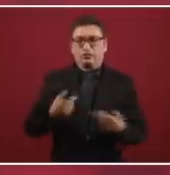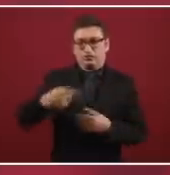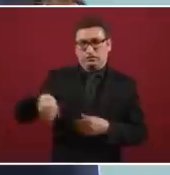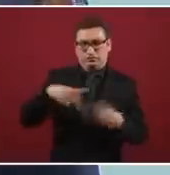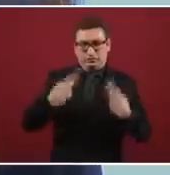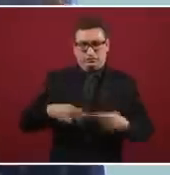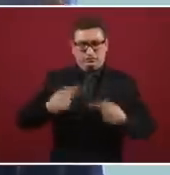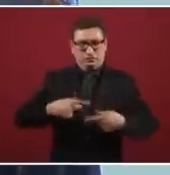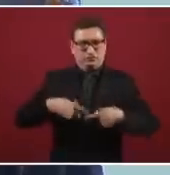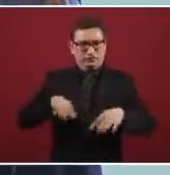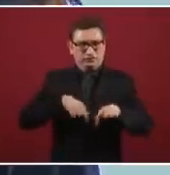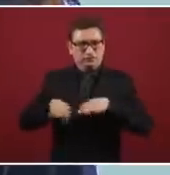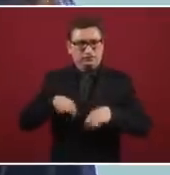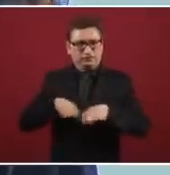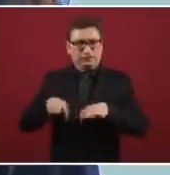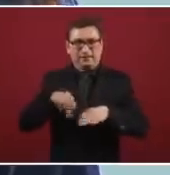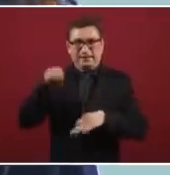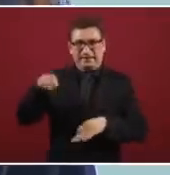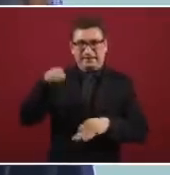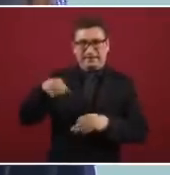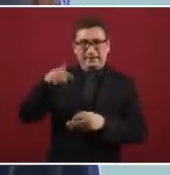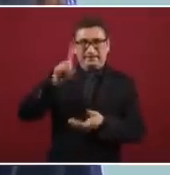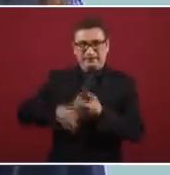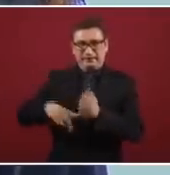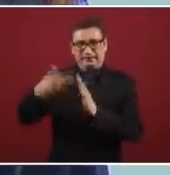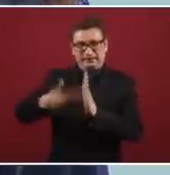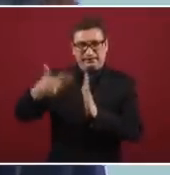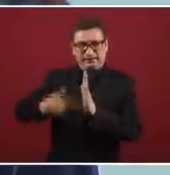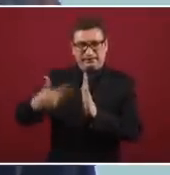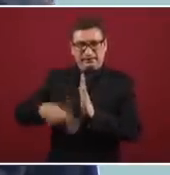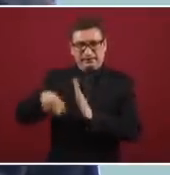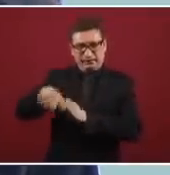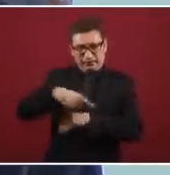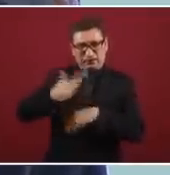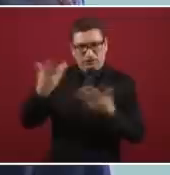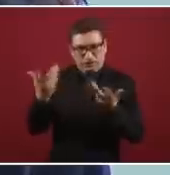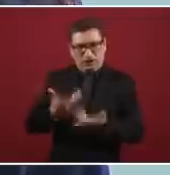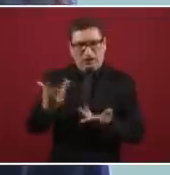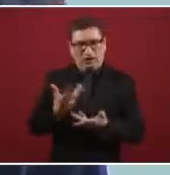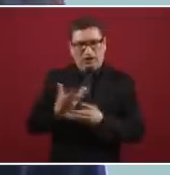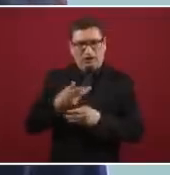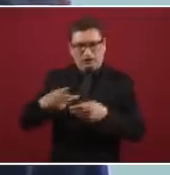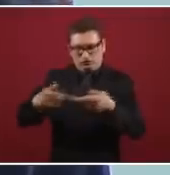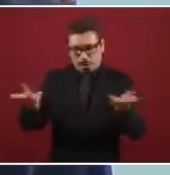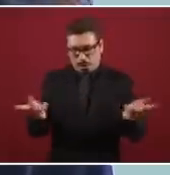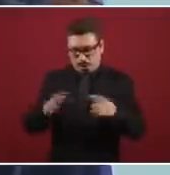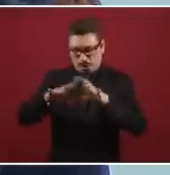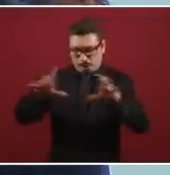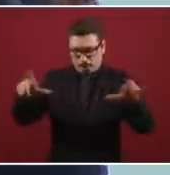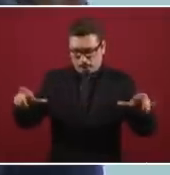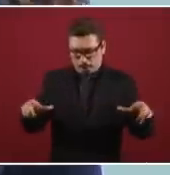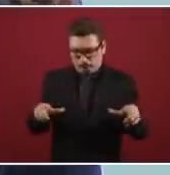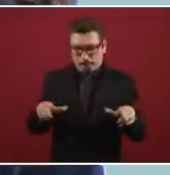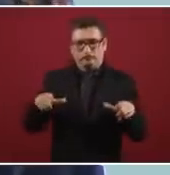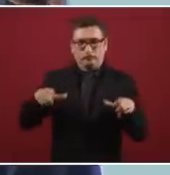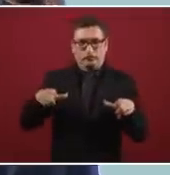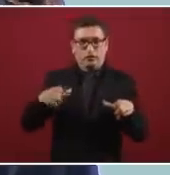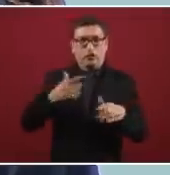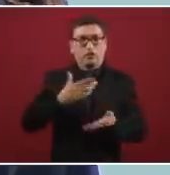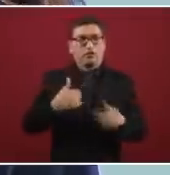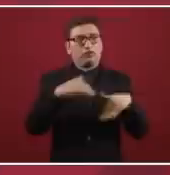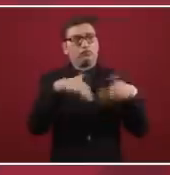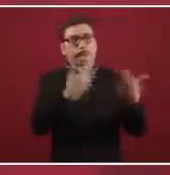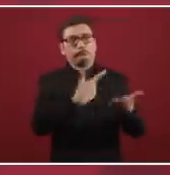trabajadores en el taller de Salamanca hicieron los platos. No los fuimos a comprar con